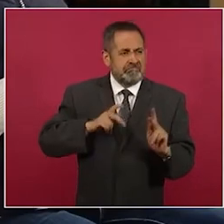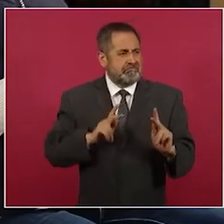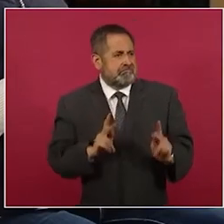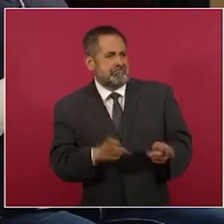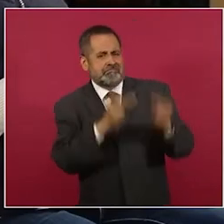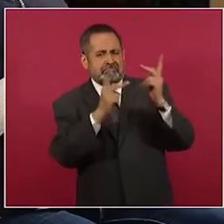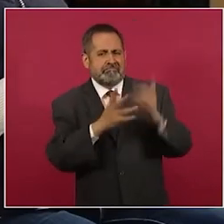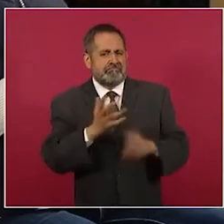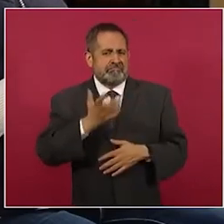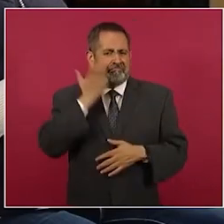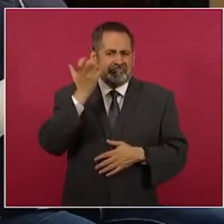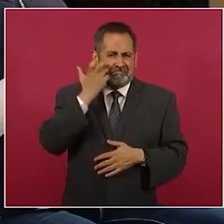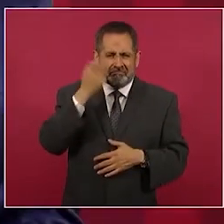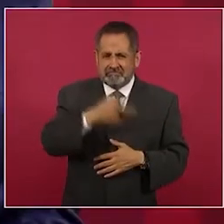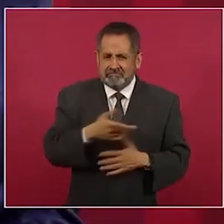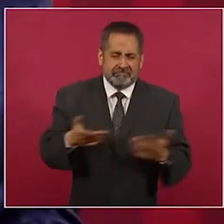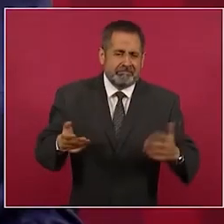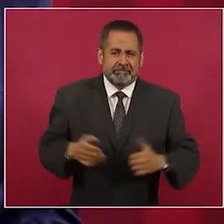especularon.